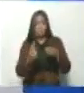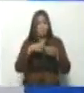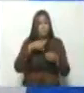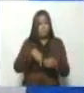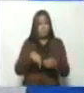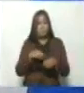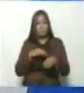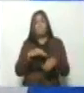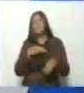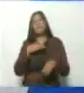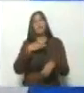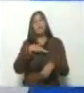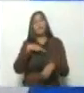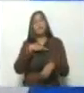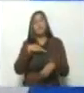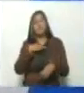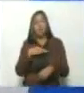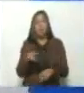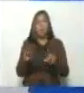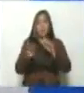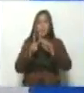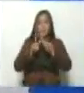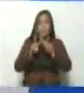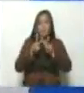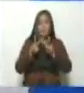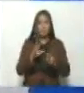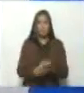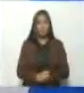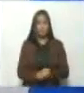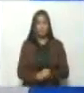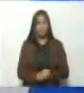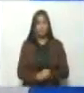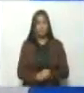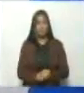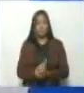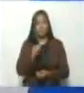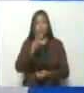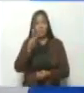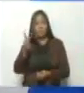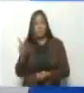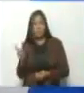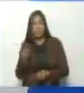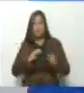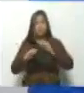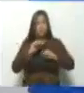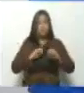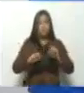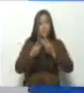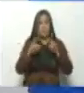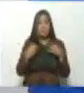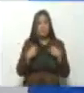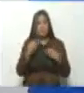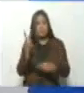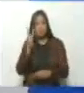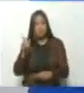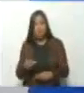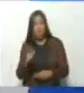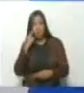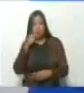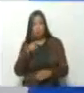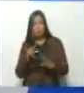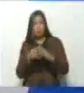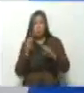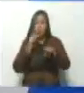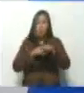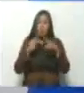de la gran misión Vivienda Venezuela, ABB, Movimiento Viviendo Venezolano, para que todos conozcan cuáles